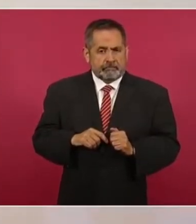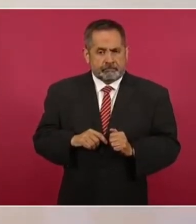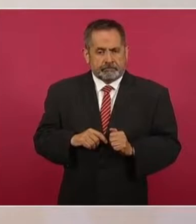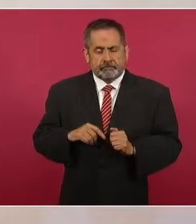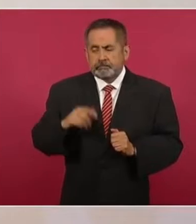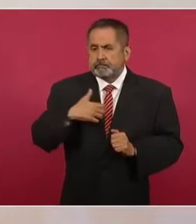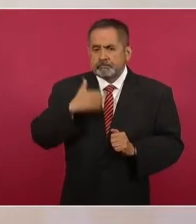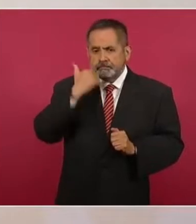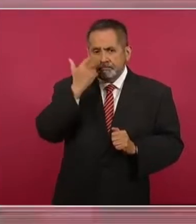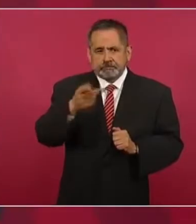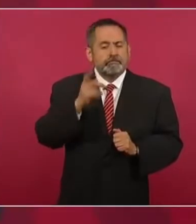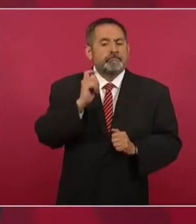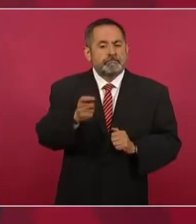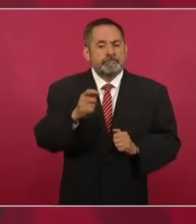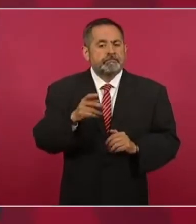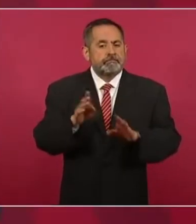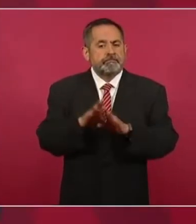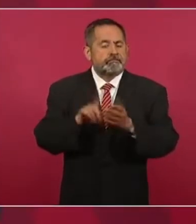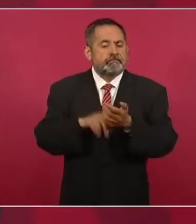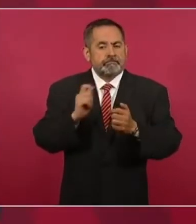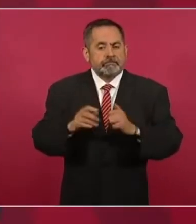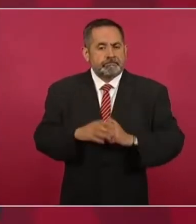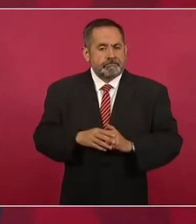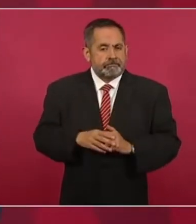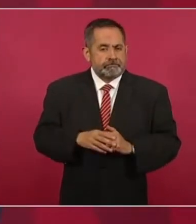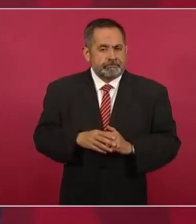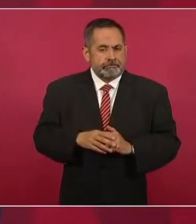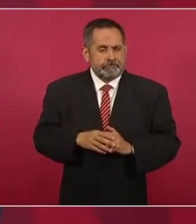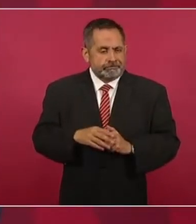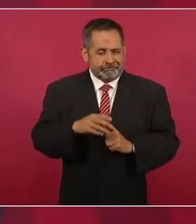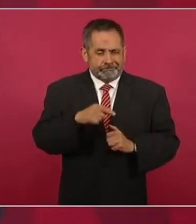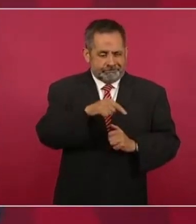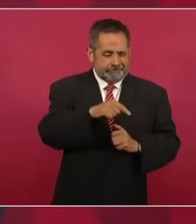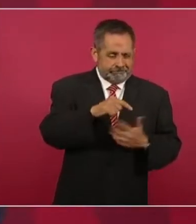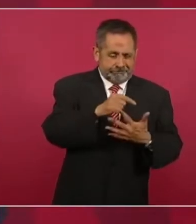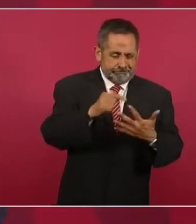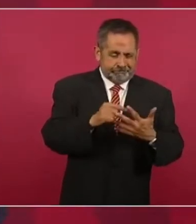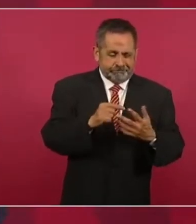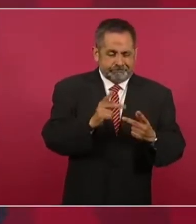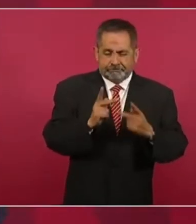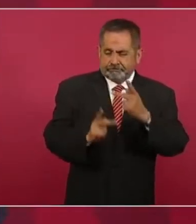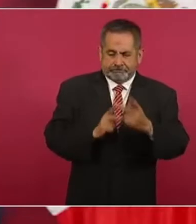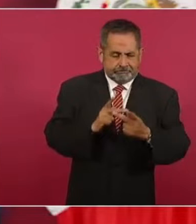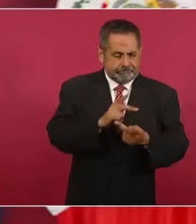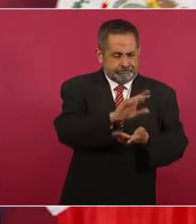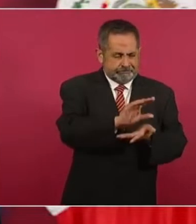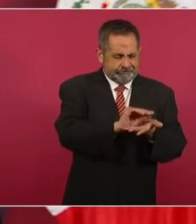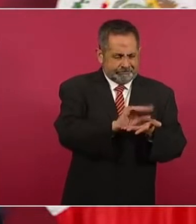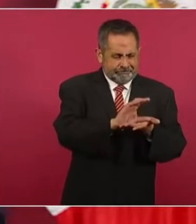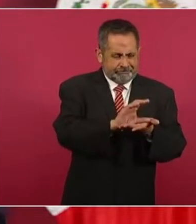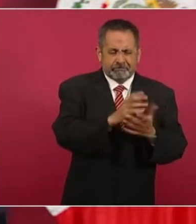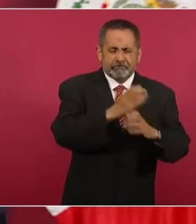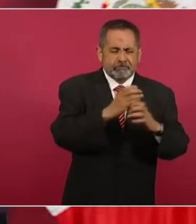queremos pasar prestaciones que se dan en especie al salario,